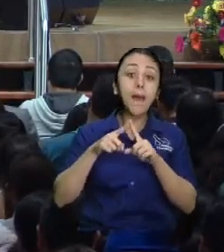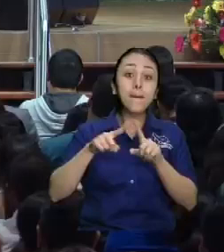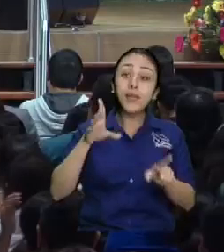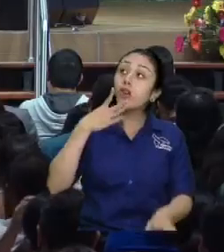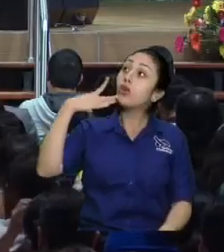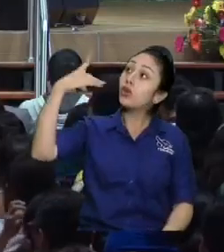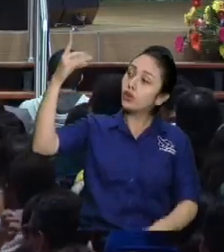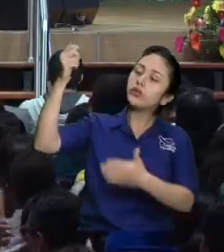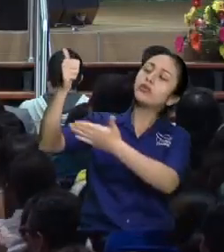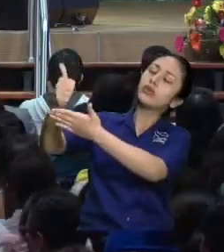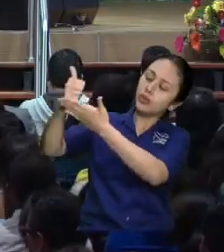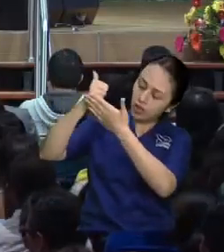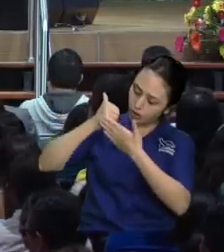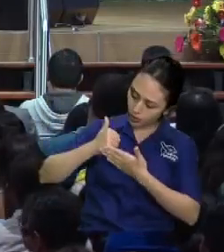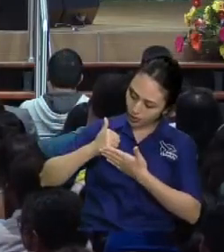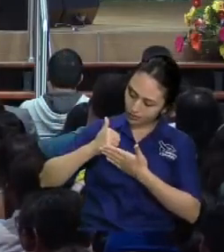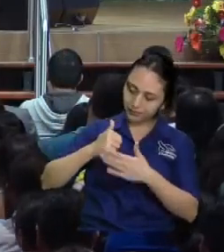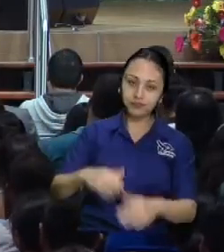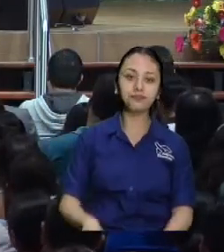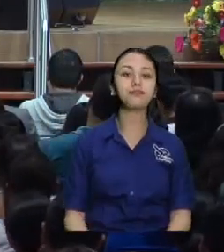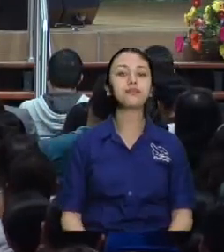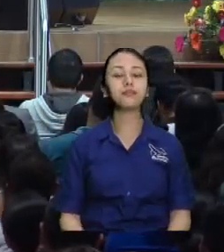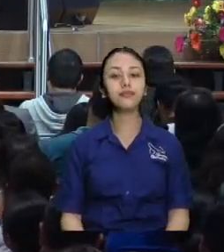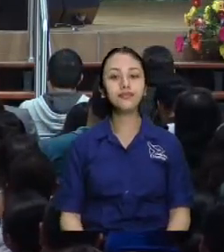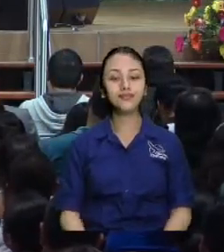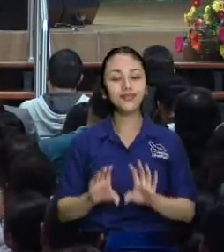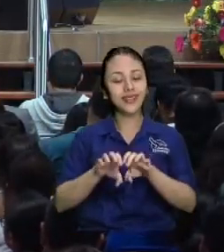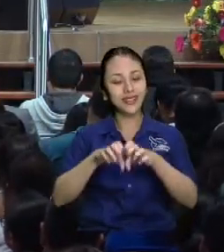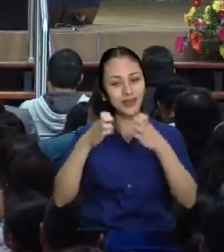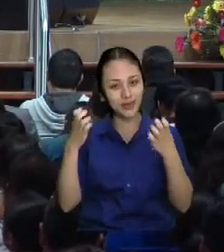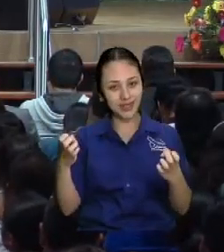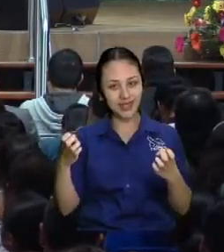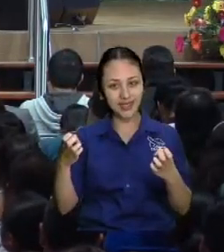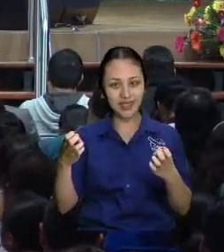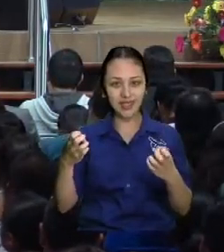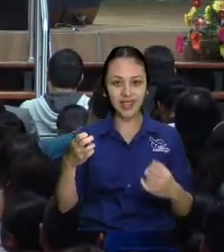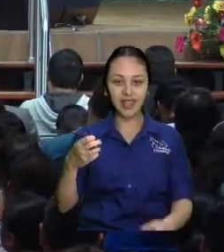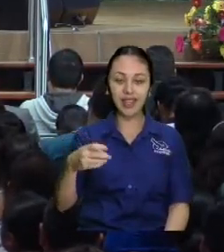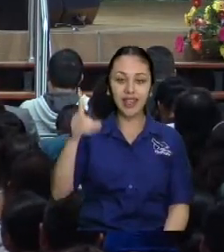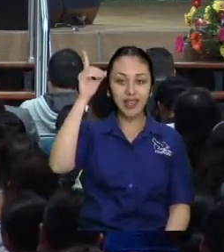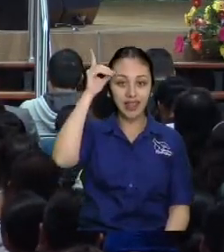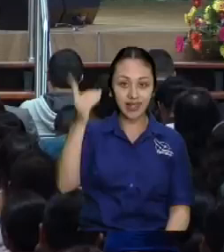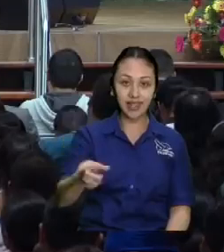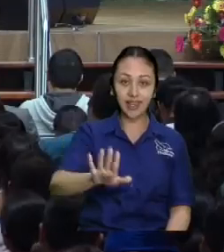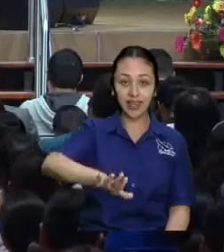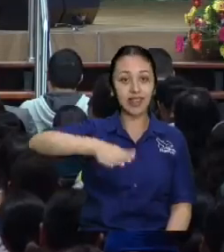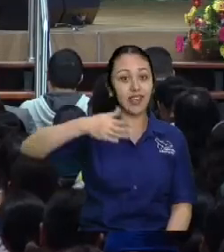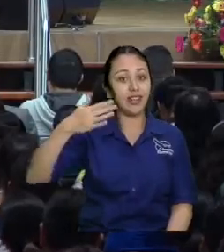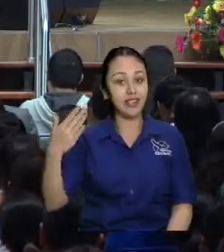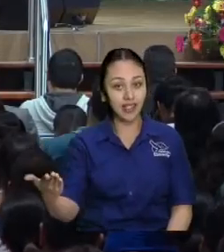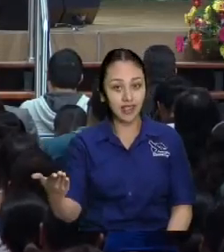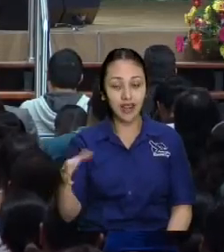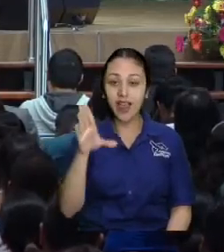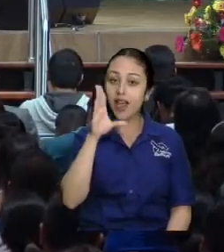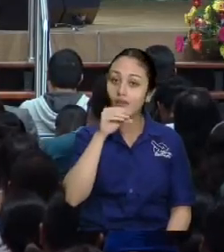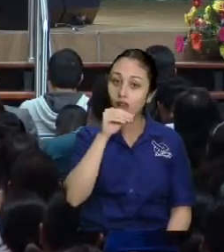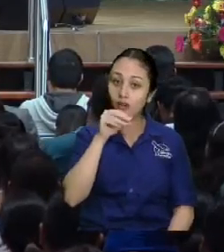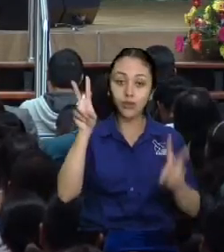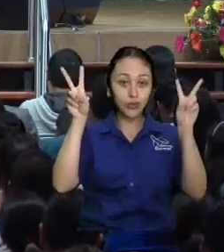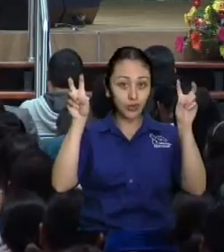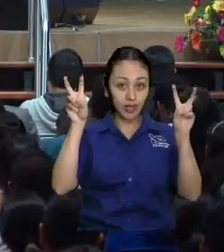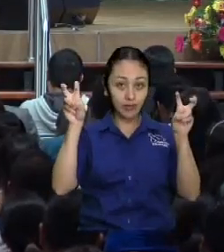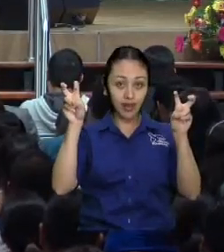cometemos menos errores, pero siempre cometemos. Entonces ayer empezamos a platicar un tema que no lo quiero